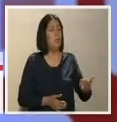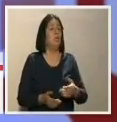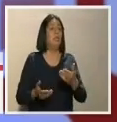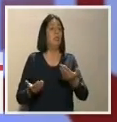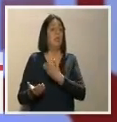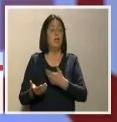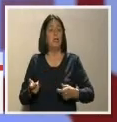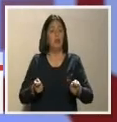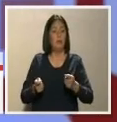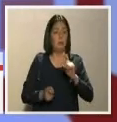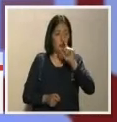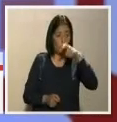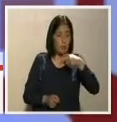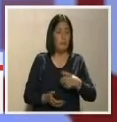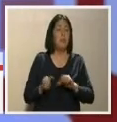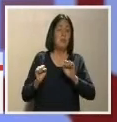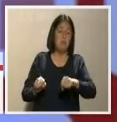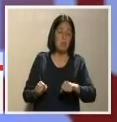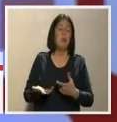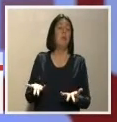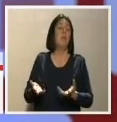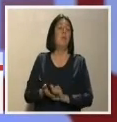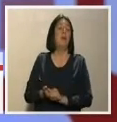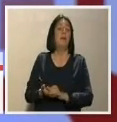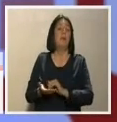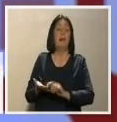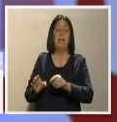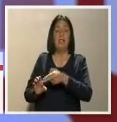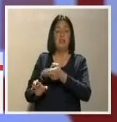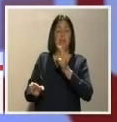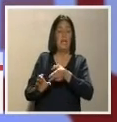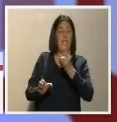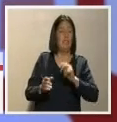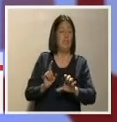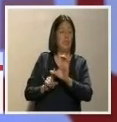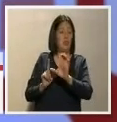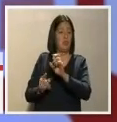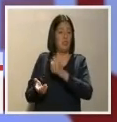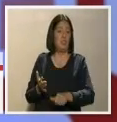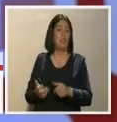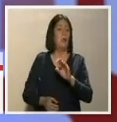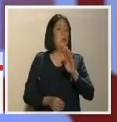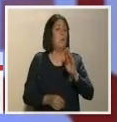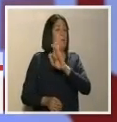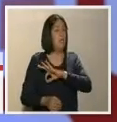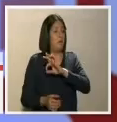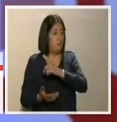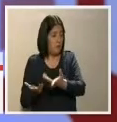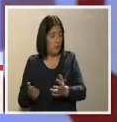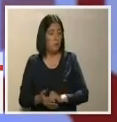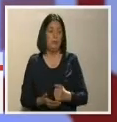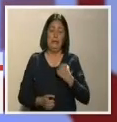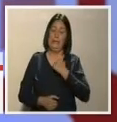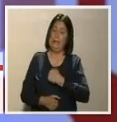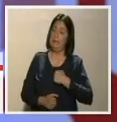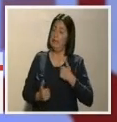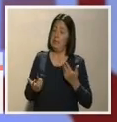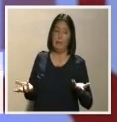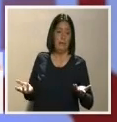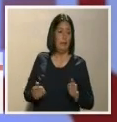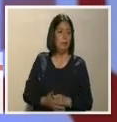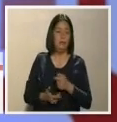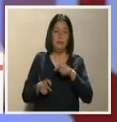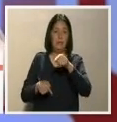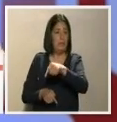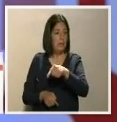Toledo dieron beneficios penitenciarios para liberar terroristas. Y esto es muy lamentable. Lamentamos que